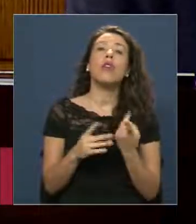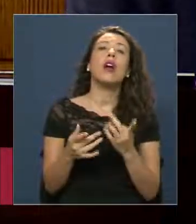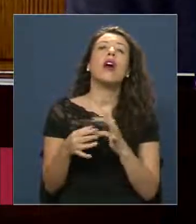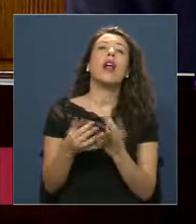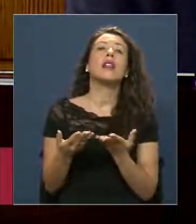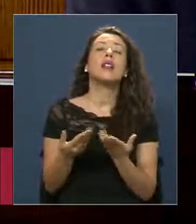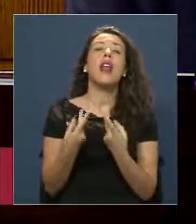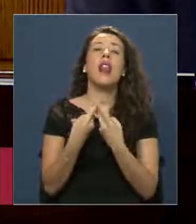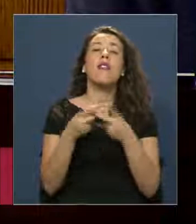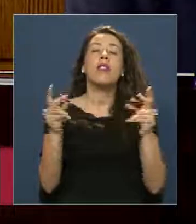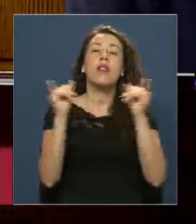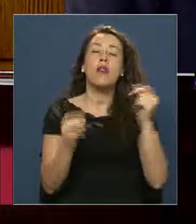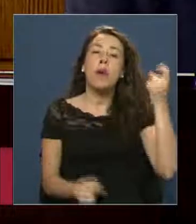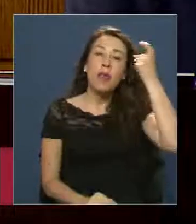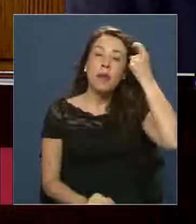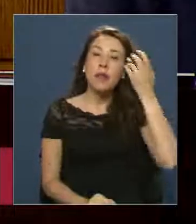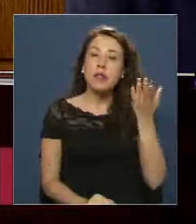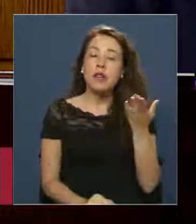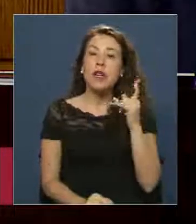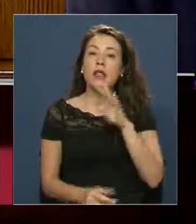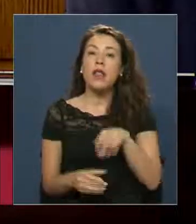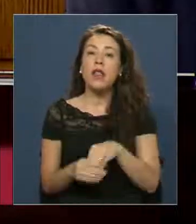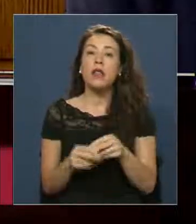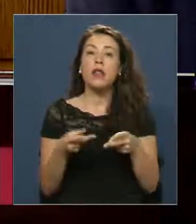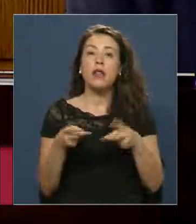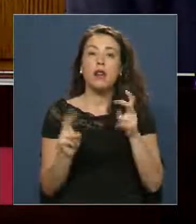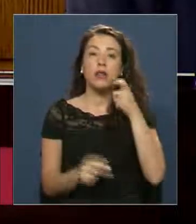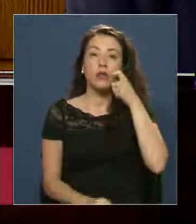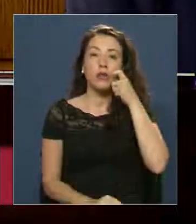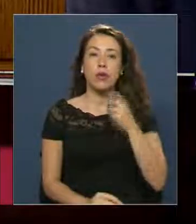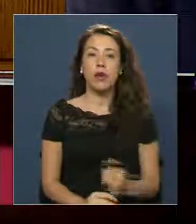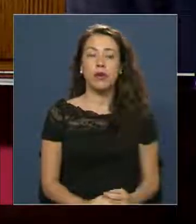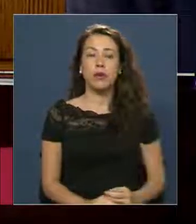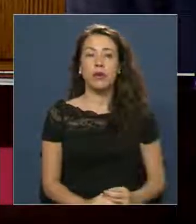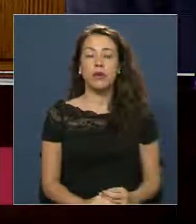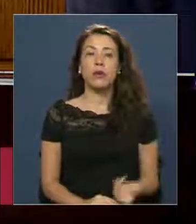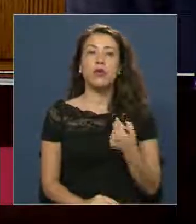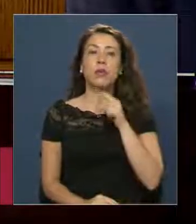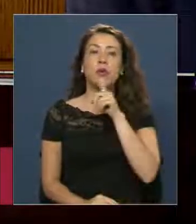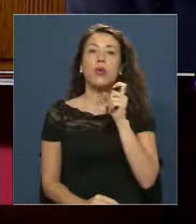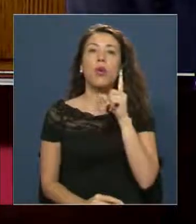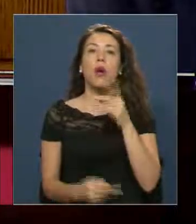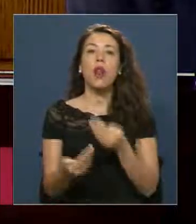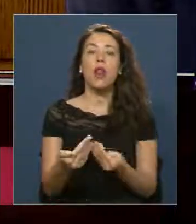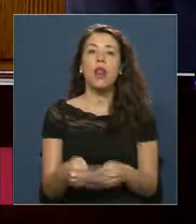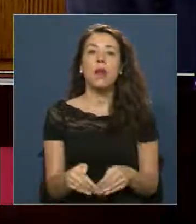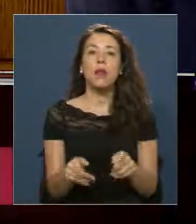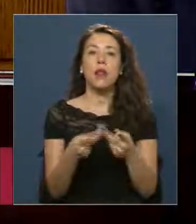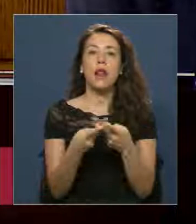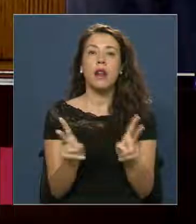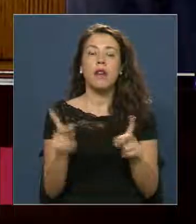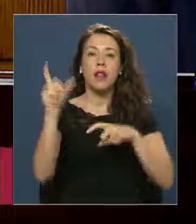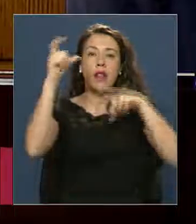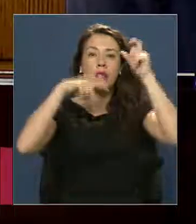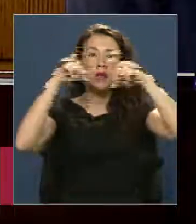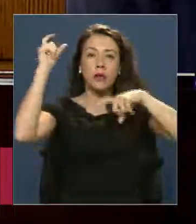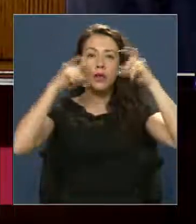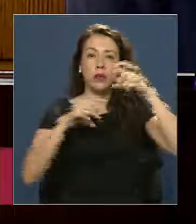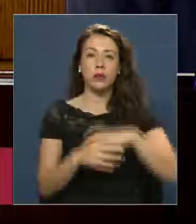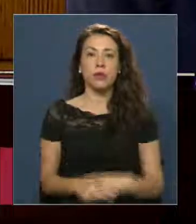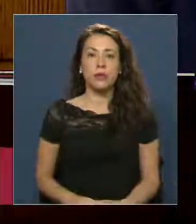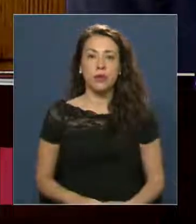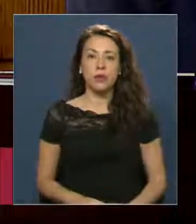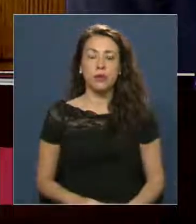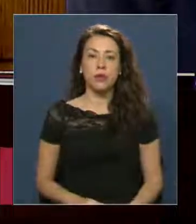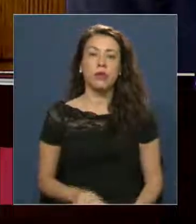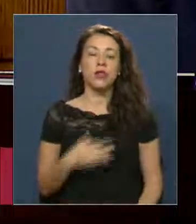libertad de conciencia y por tanto es parte también de los derechos humanos. La pregunta es, ¿cuál es el límite de esa libertad de expresión?